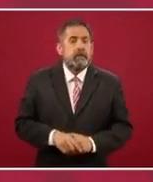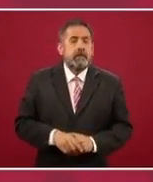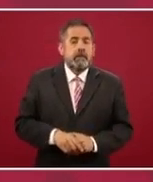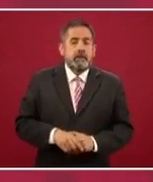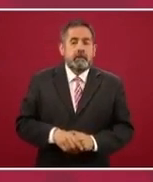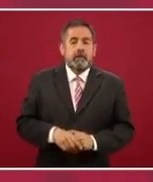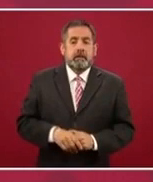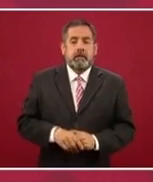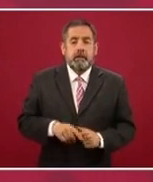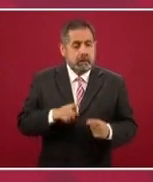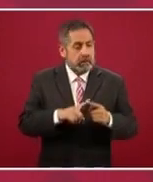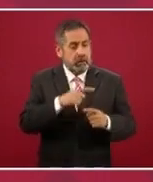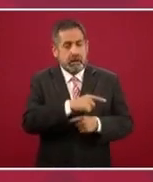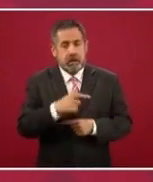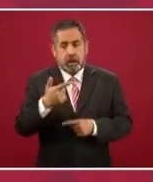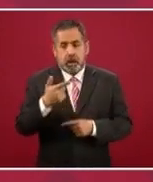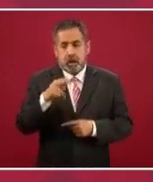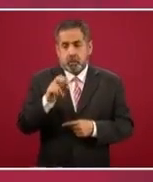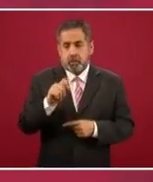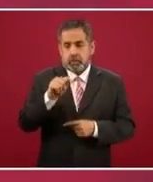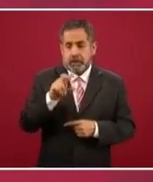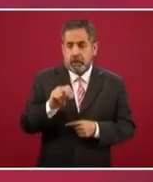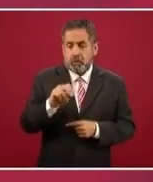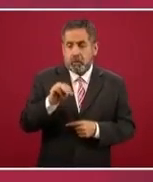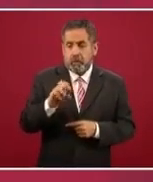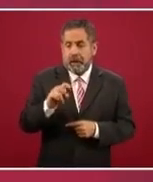Y a Gustavo Madero lo